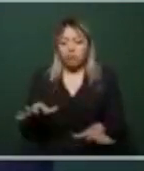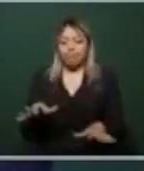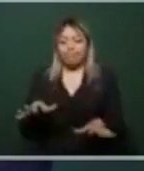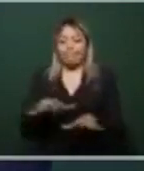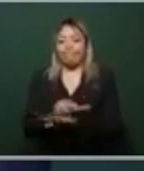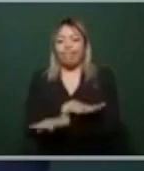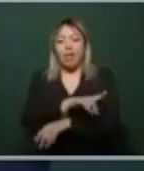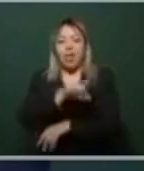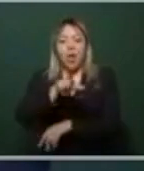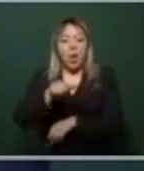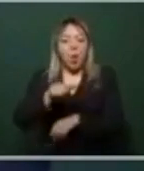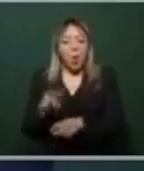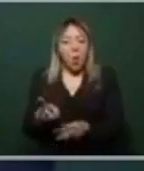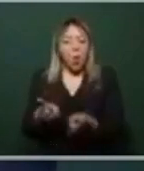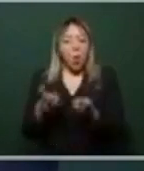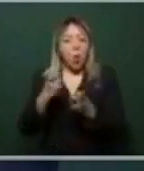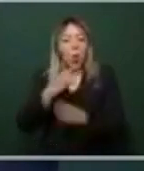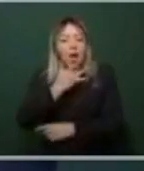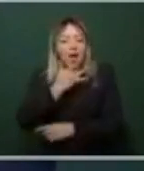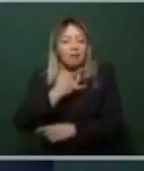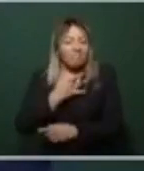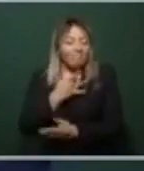huachicoleros.